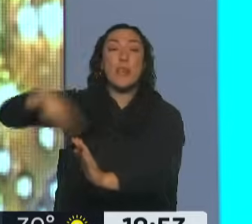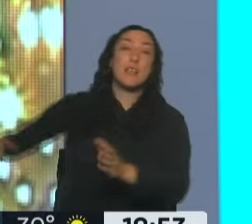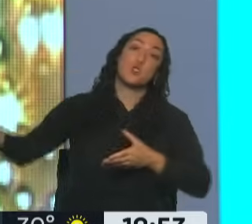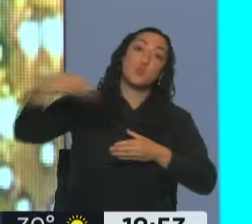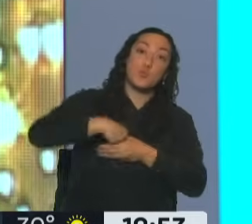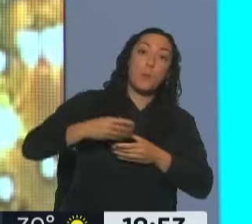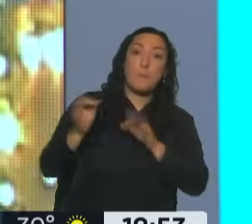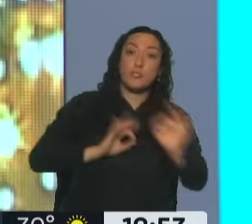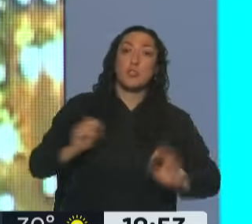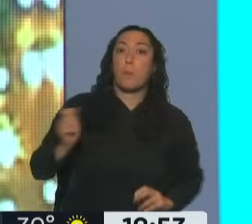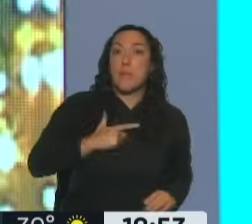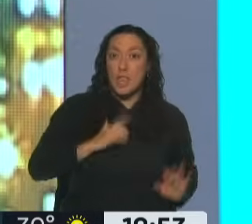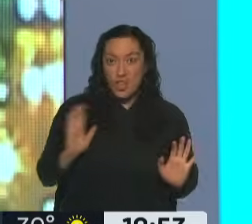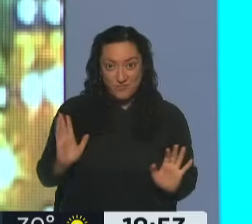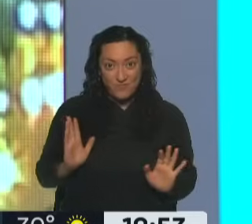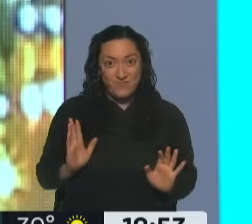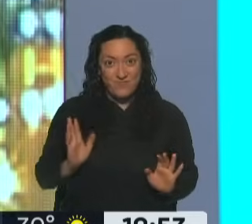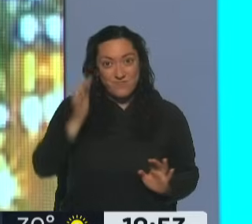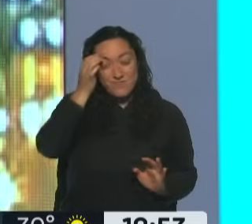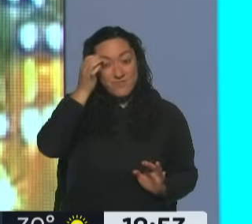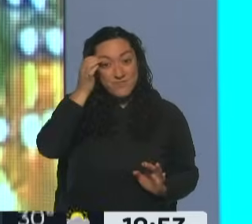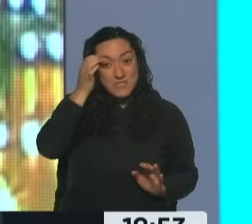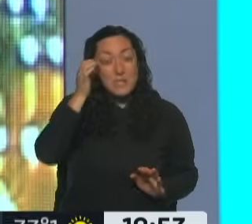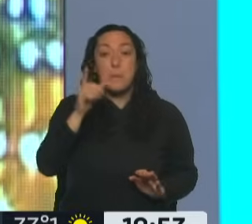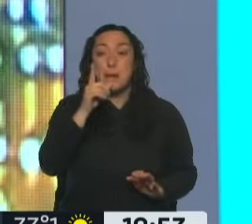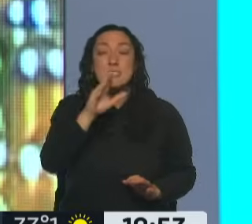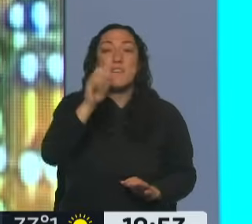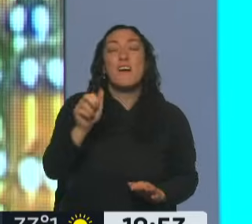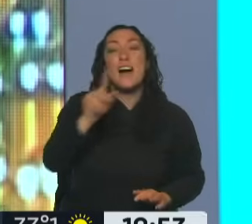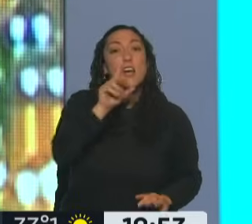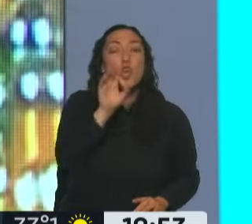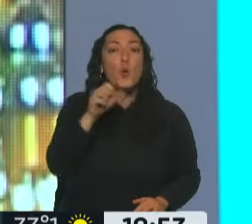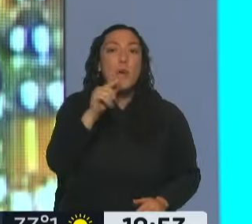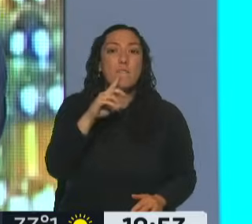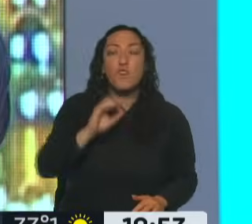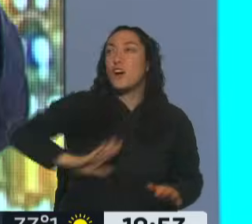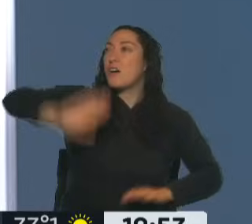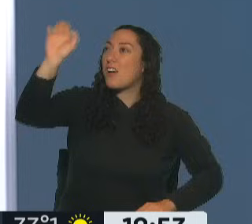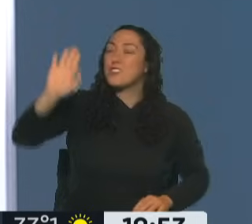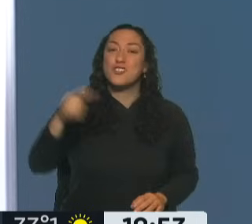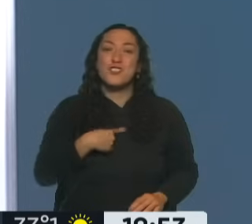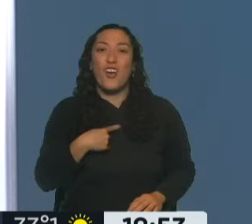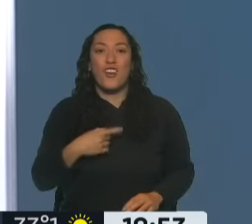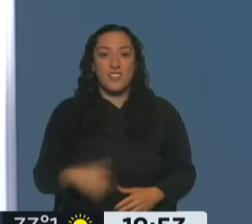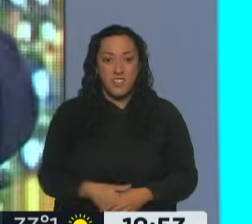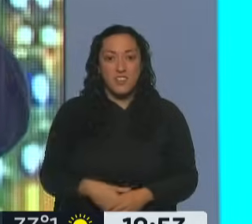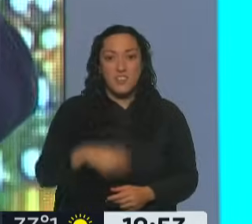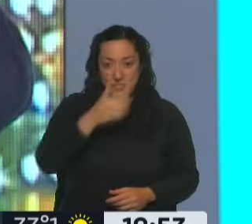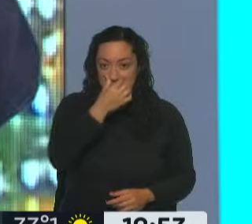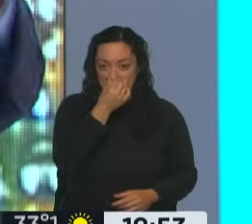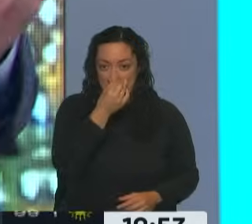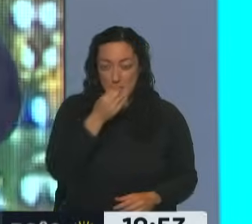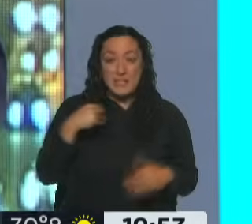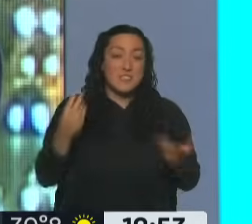sumar a este proyecto. Daría la impresión que Luis Barro Nuevo levantó la mano porque dijo, Y se volvió a bueno, anotar. ahora vamos a ir en contra de